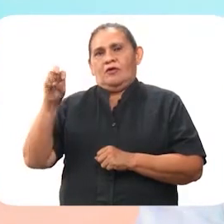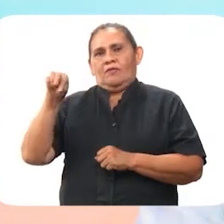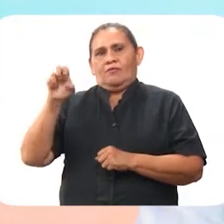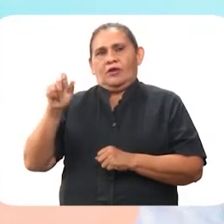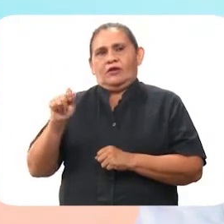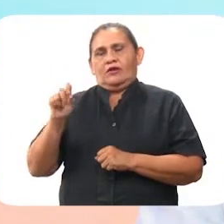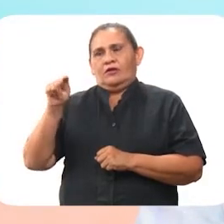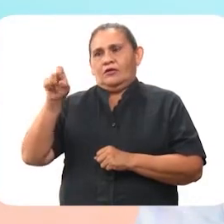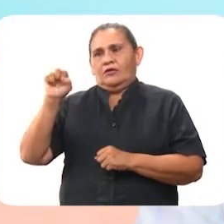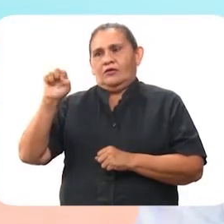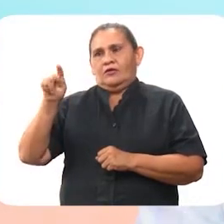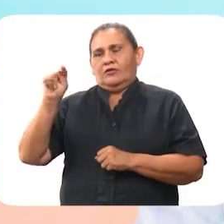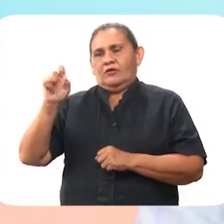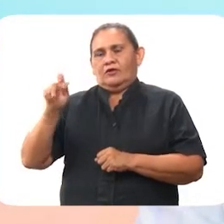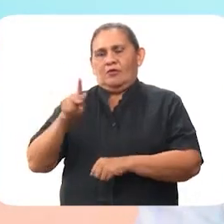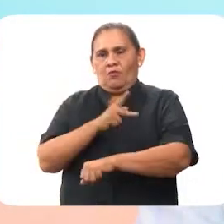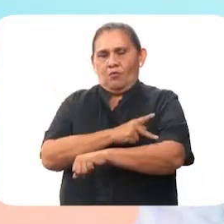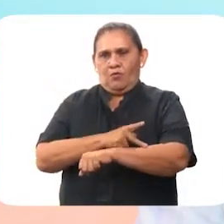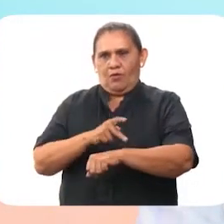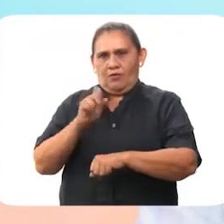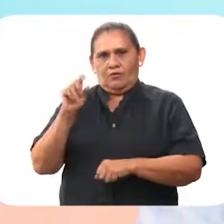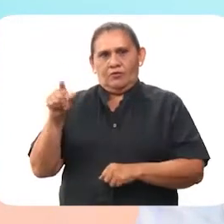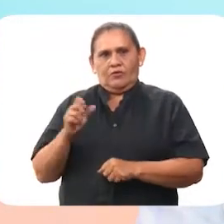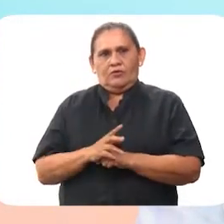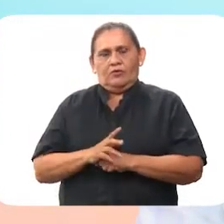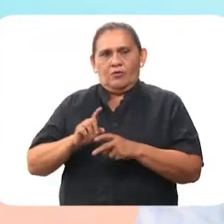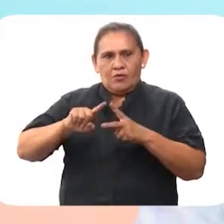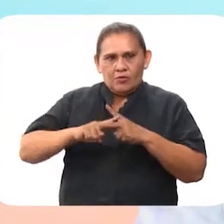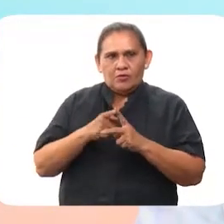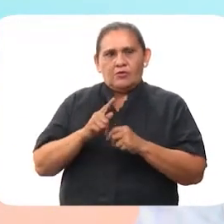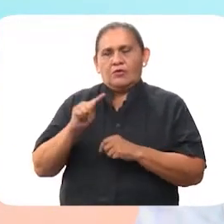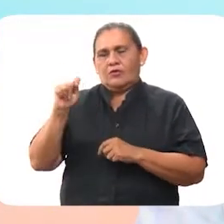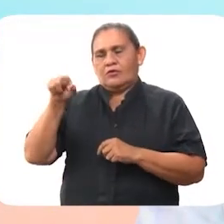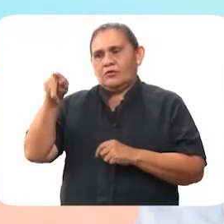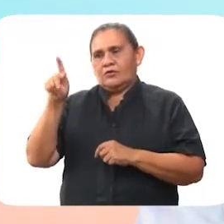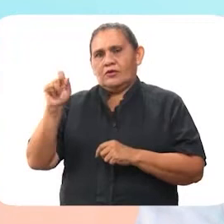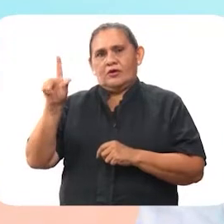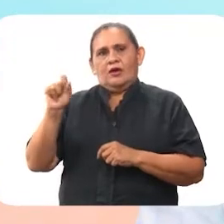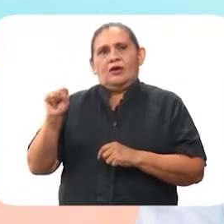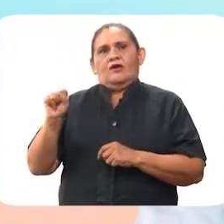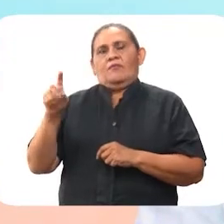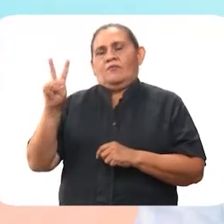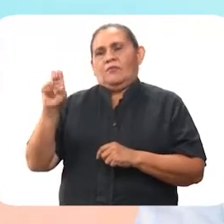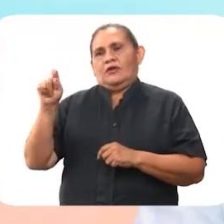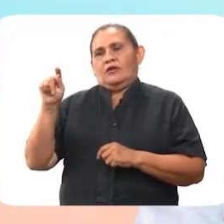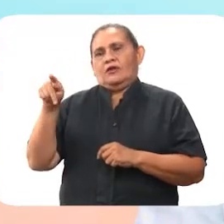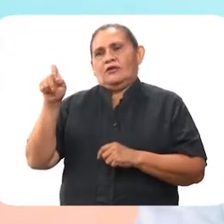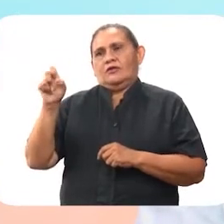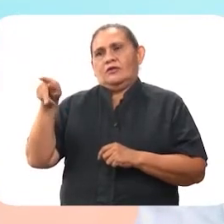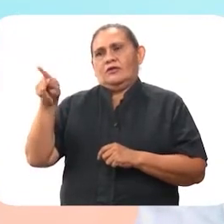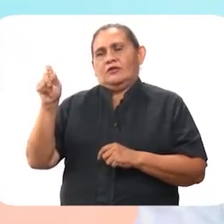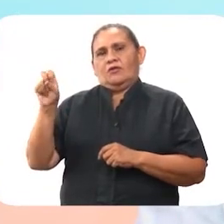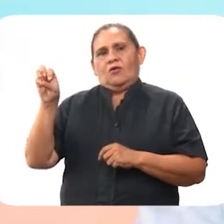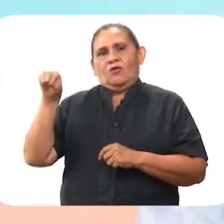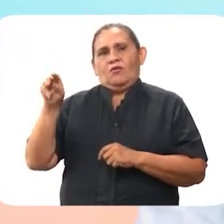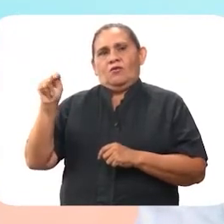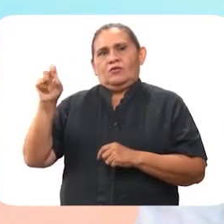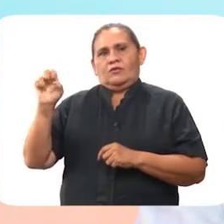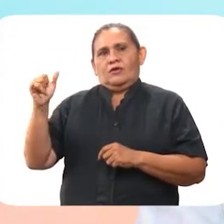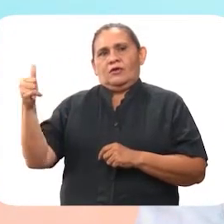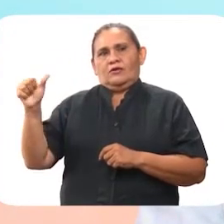Pueblo. El viernes 3 de septiembre arrancará en los municipios de Tecal de Venegas, Tatsiu, Tecom, Telchac Puerto, Tepacán y